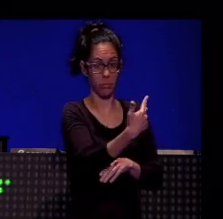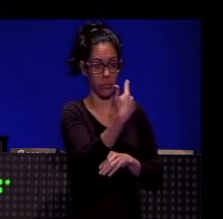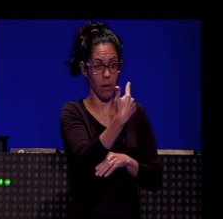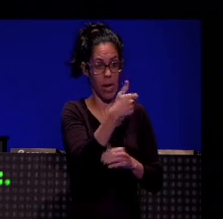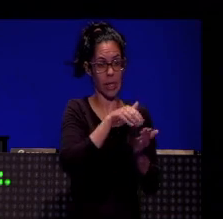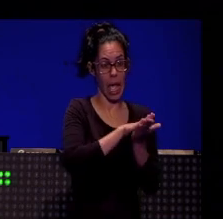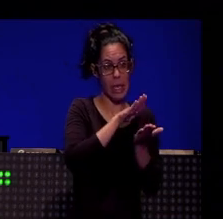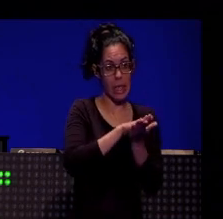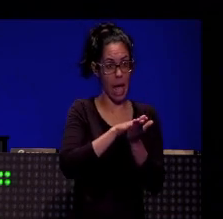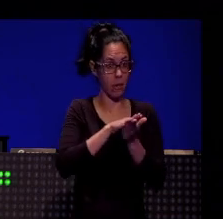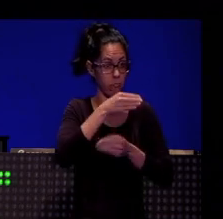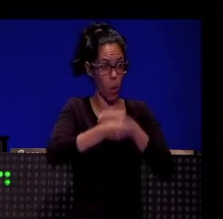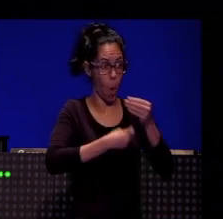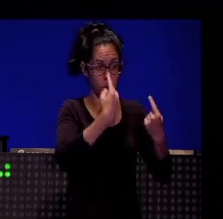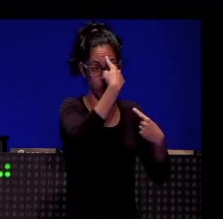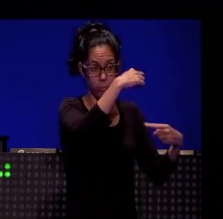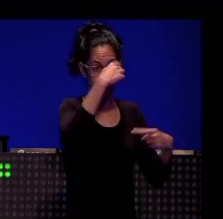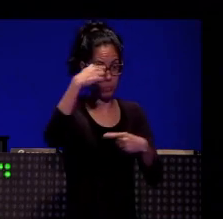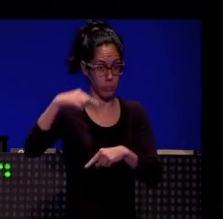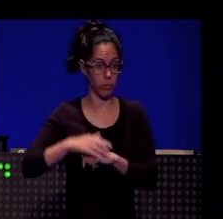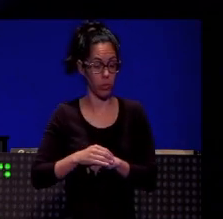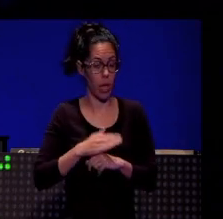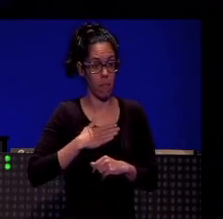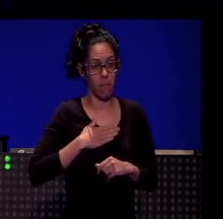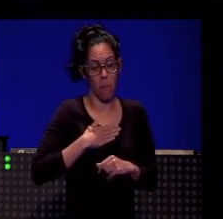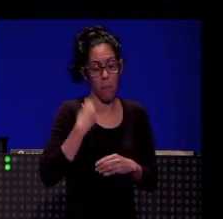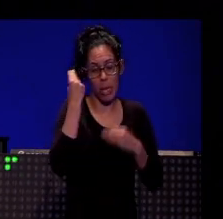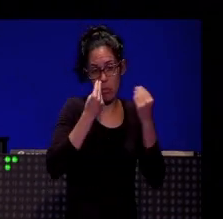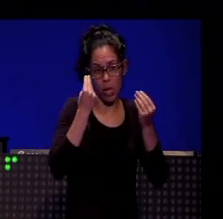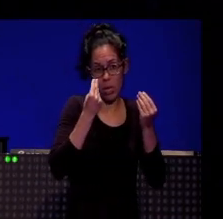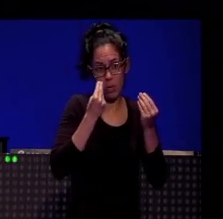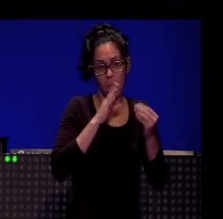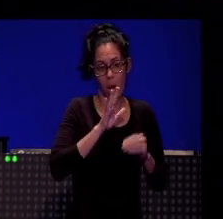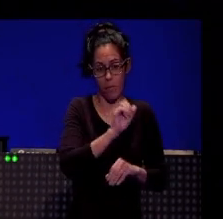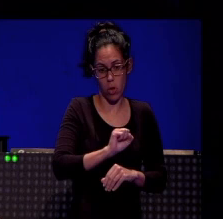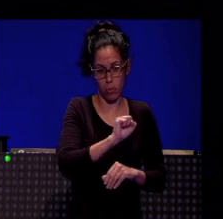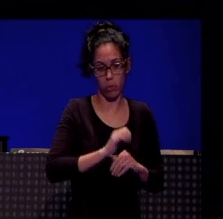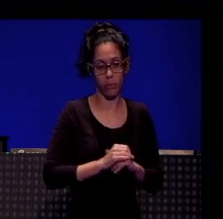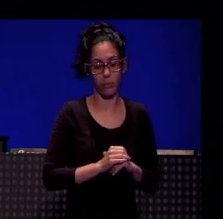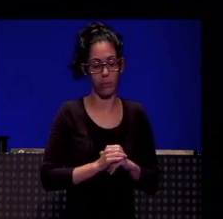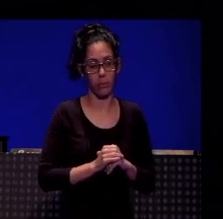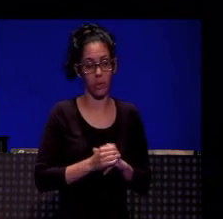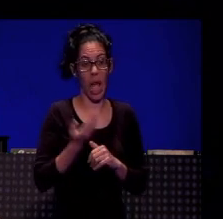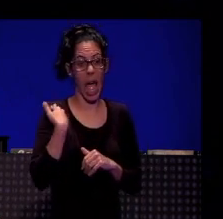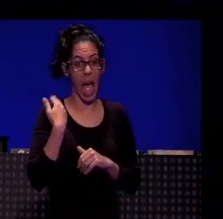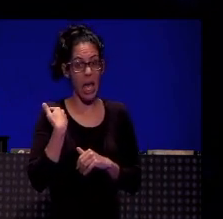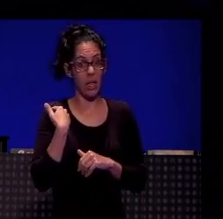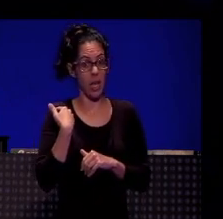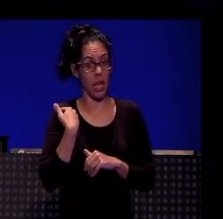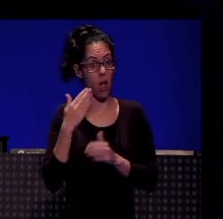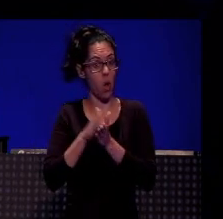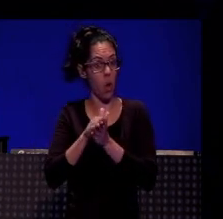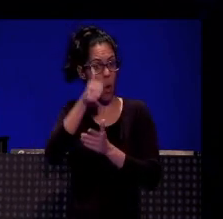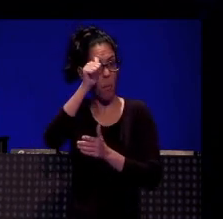editar puedes me parece maravilloso lo que veíamos antes de nuestro compañero del viaje de todos del